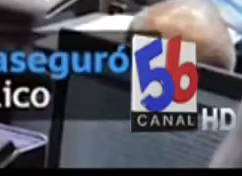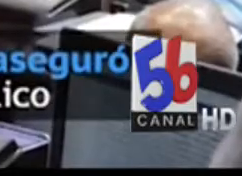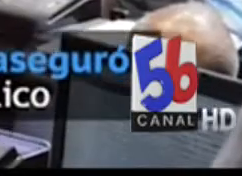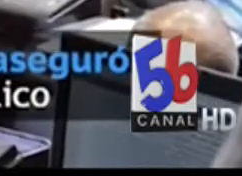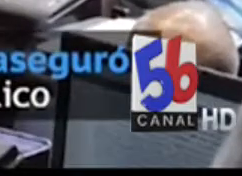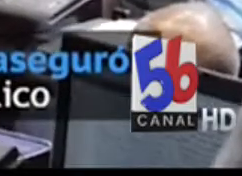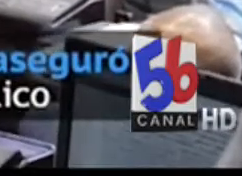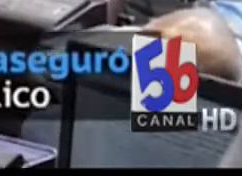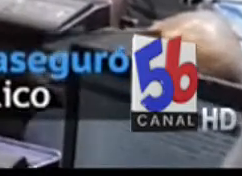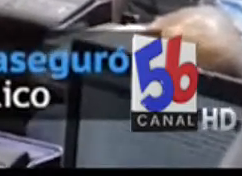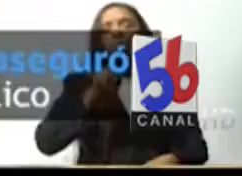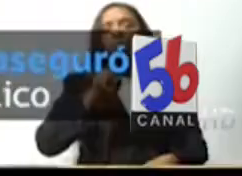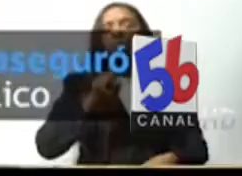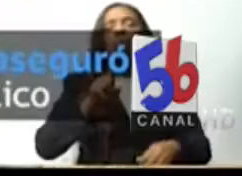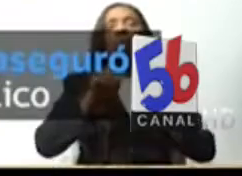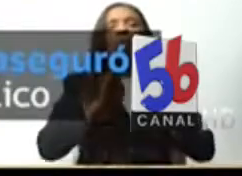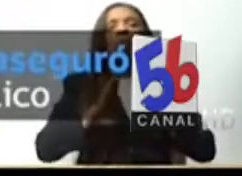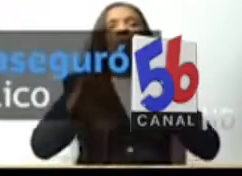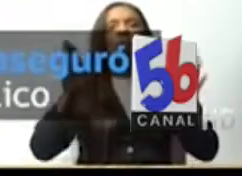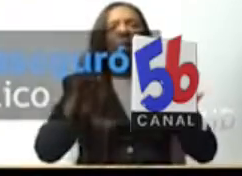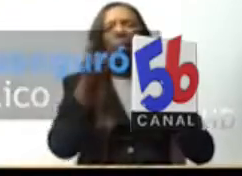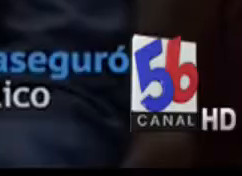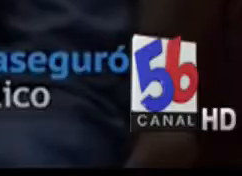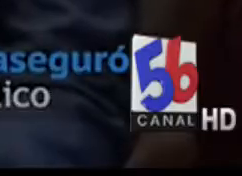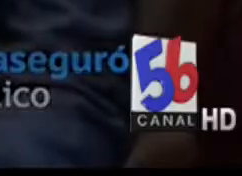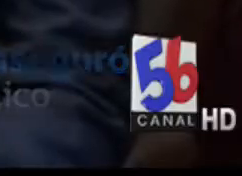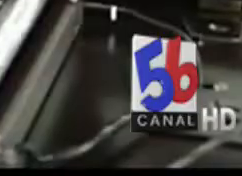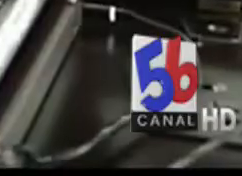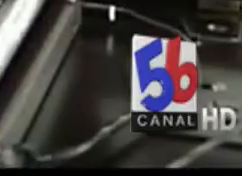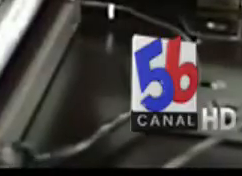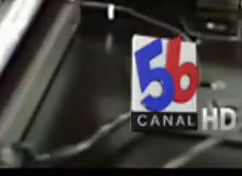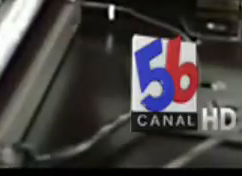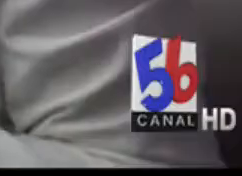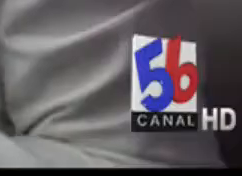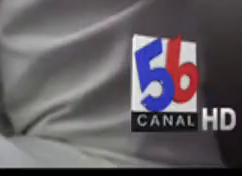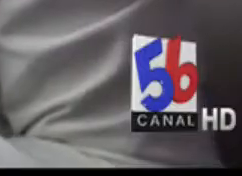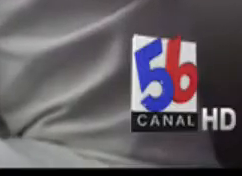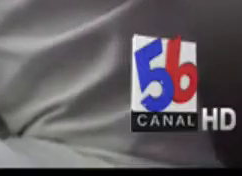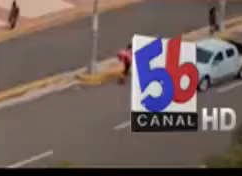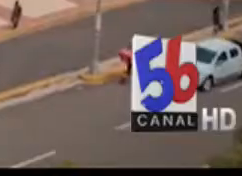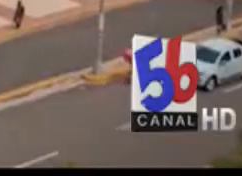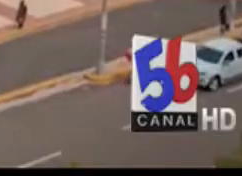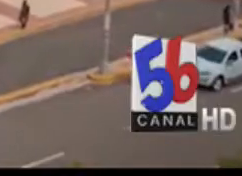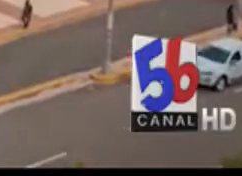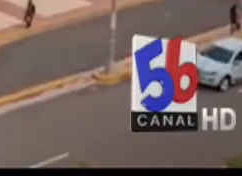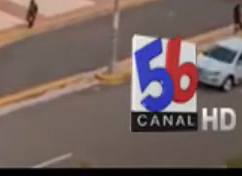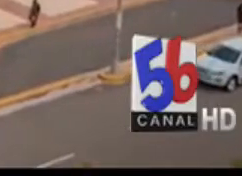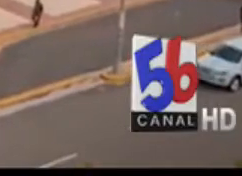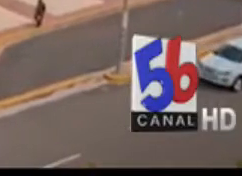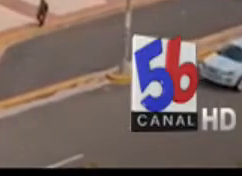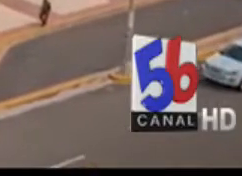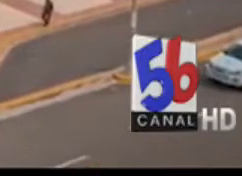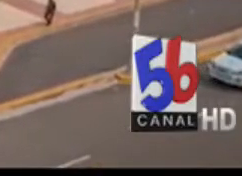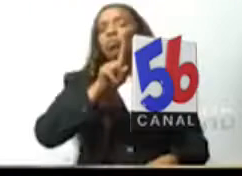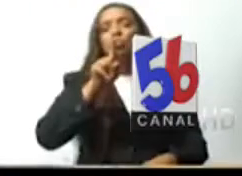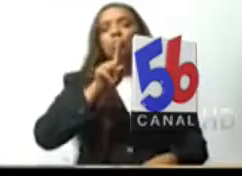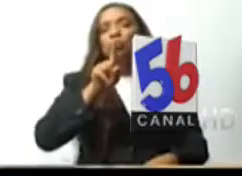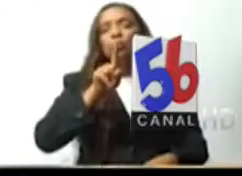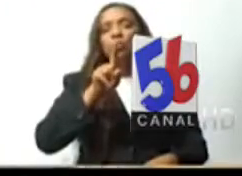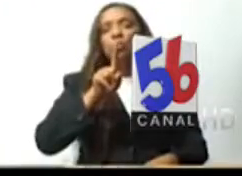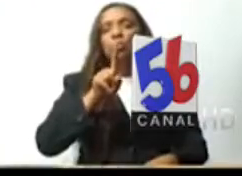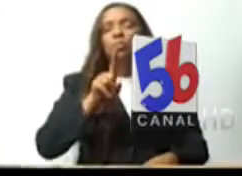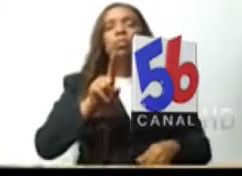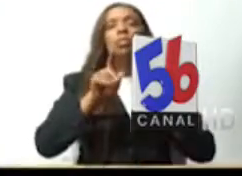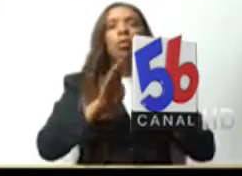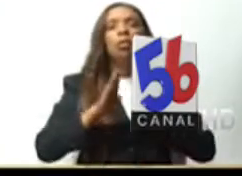del Partido Revolucionario Moderno, aseguró que no entorpecerá la investigación del Ministerio Público porque no tiene ningún hecho pecaminoso durante